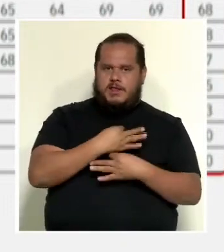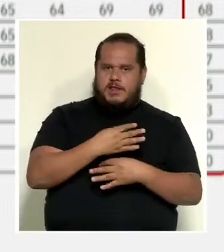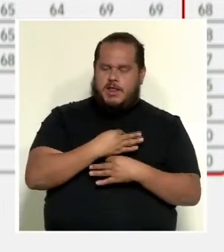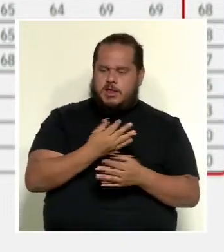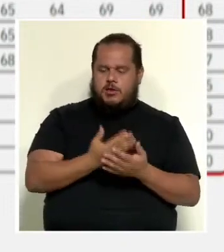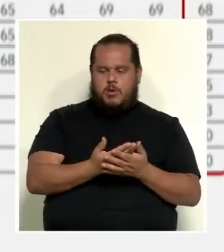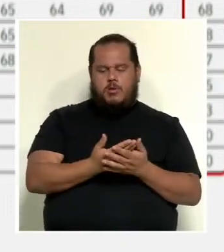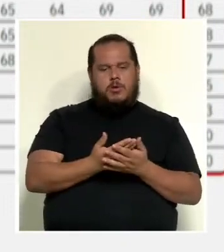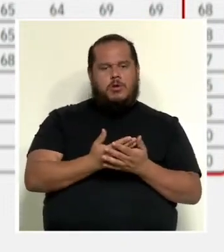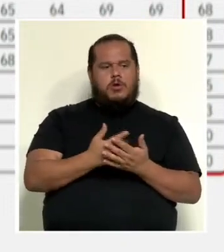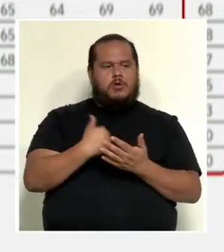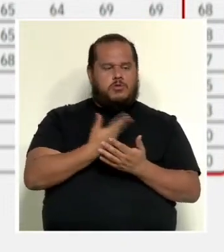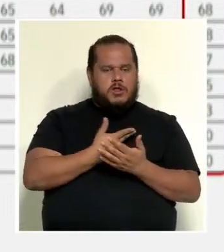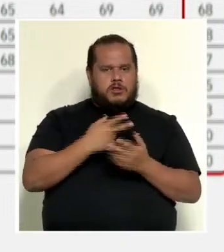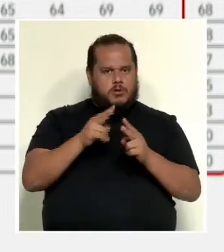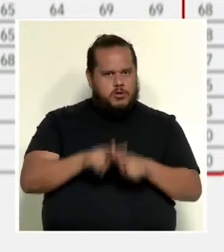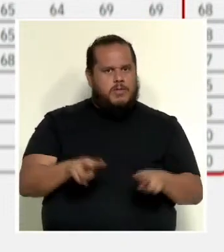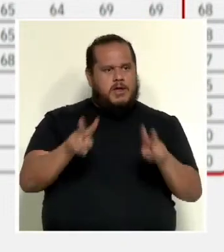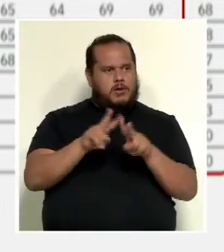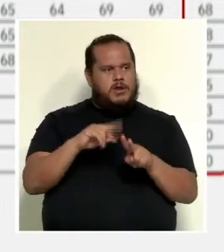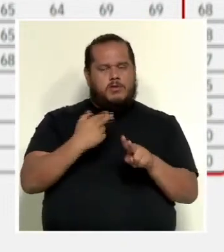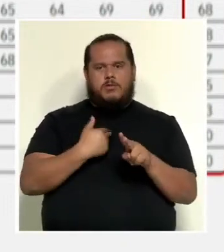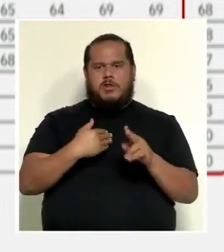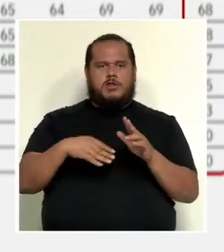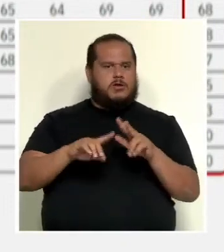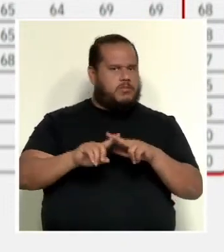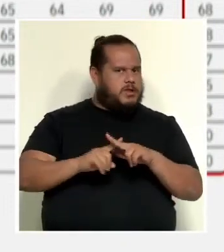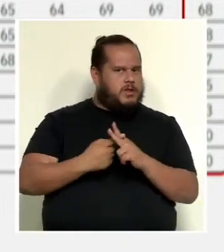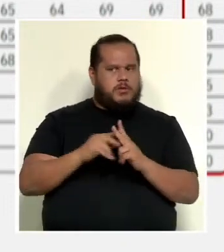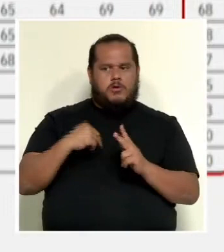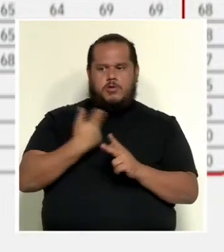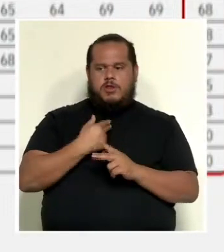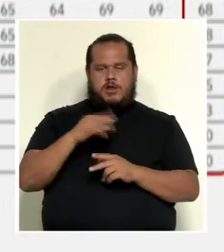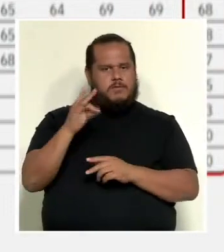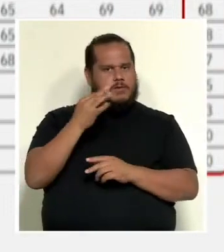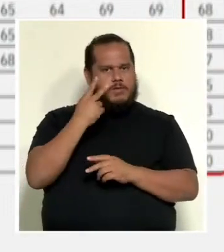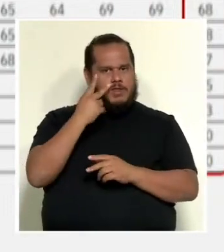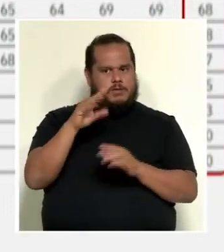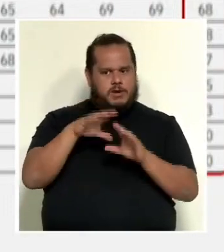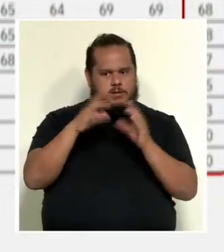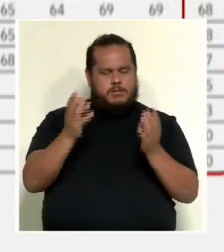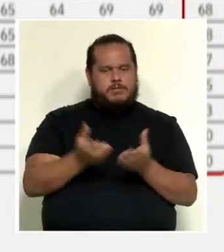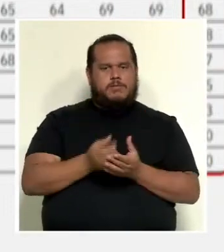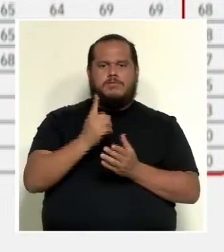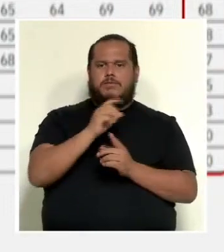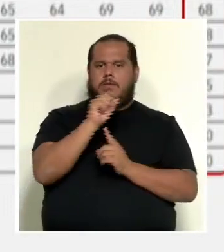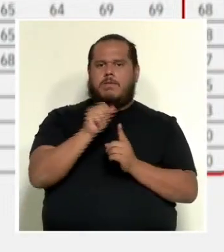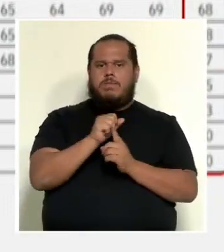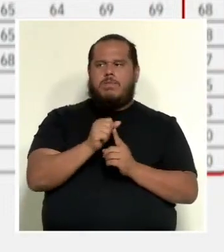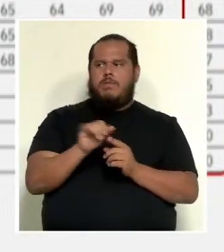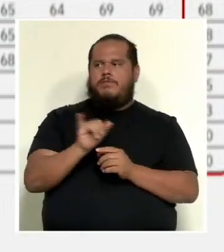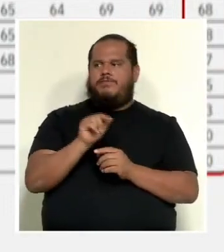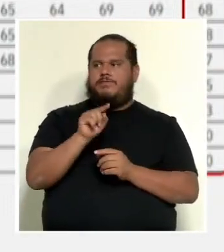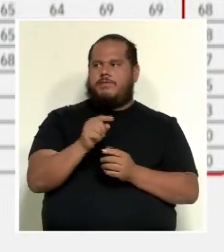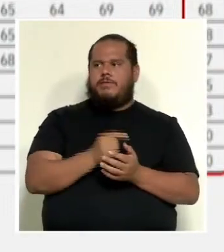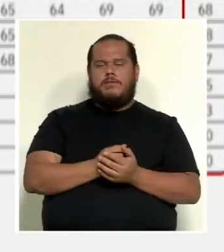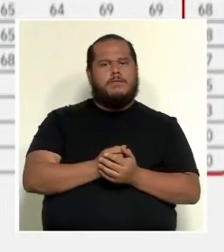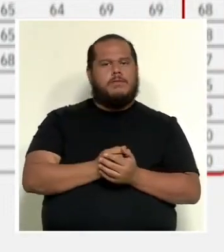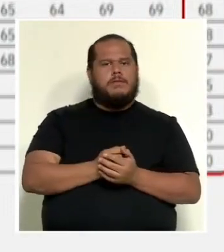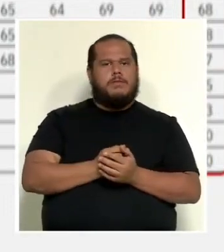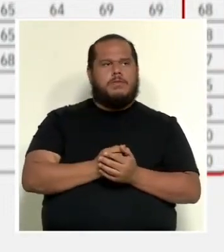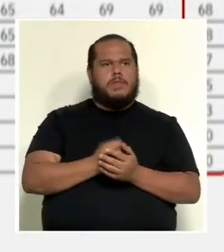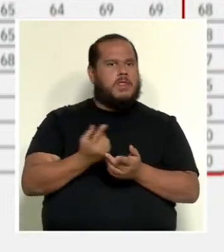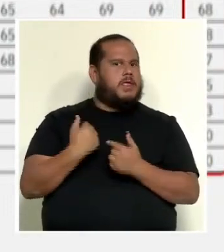intención, nuestros valores, nuestros principios, nuestra forma de ver el mundo, y una circunstancia como esta que